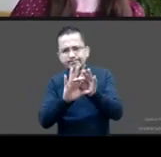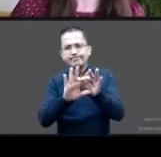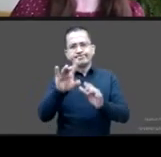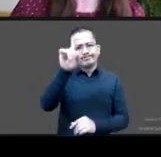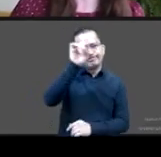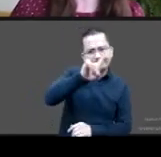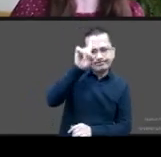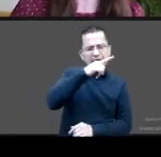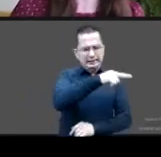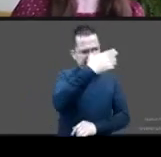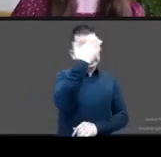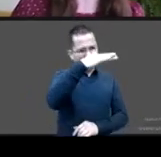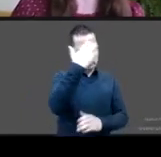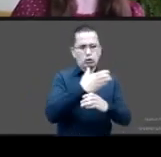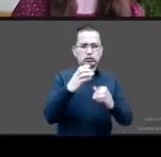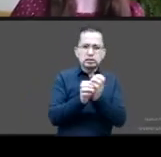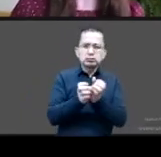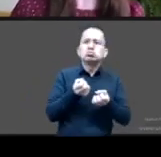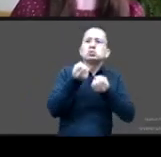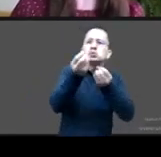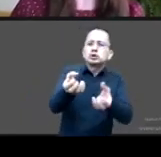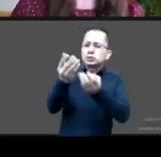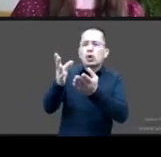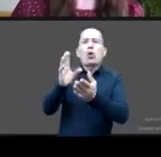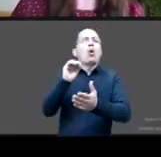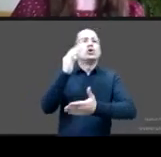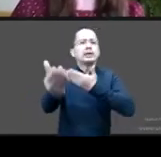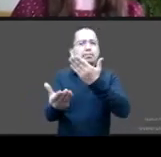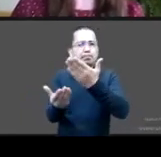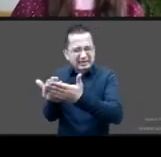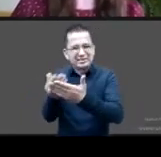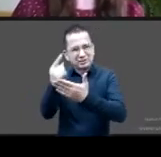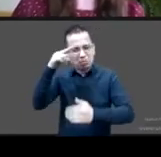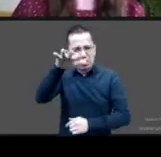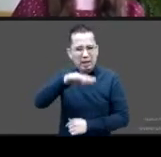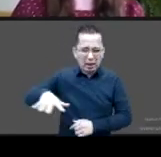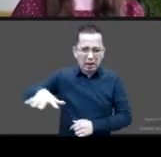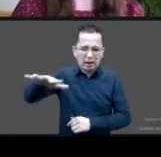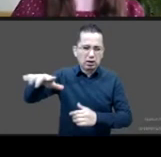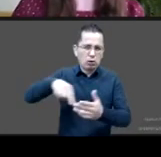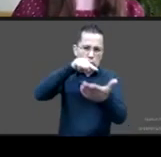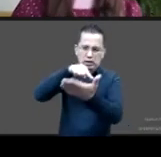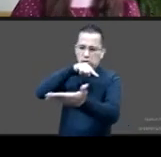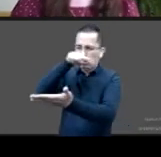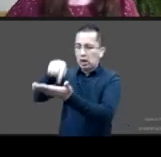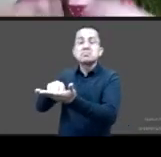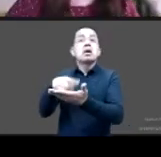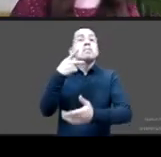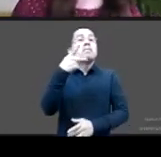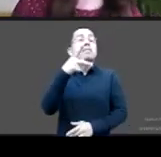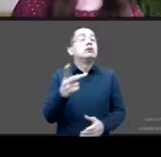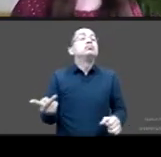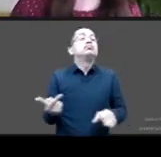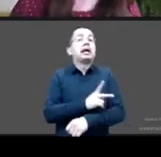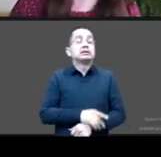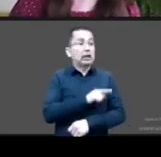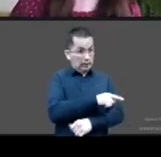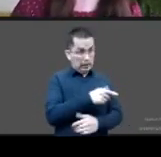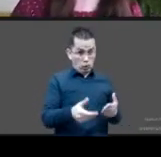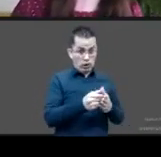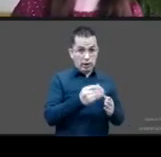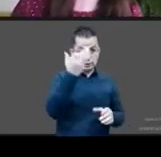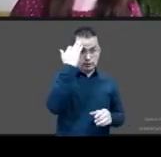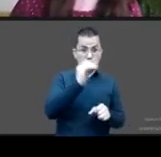de obras sociales pero pues bueno bien ahora por la pandemia pues estamos replanteando el